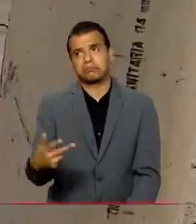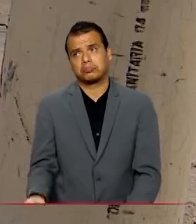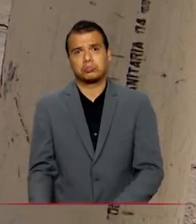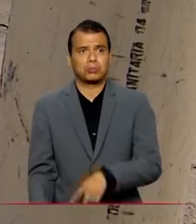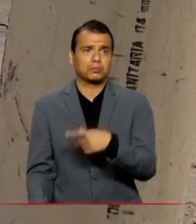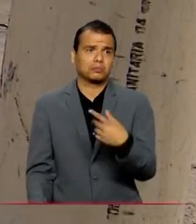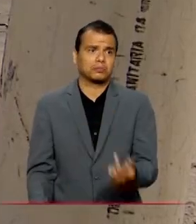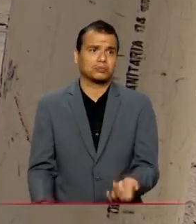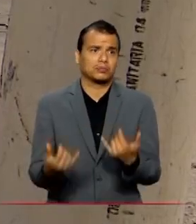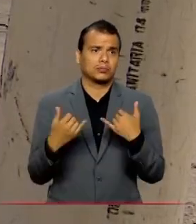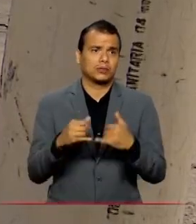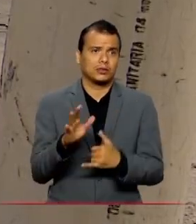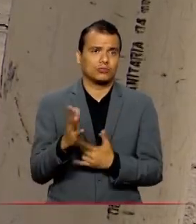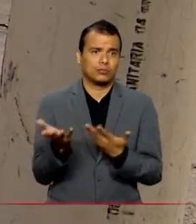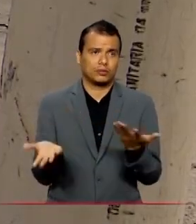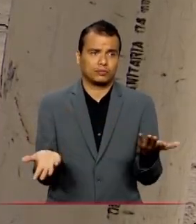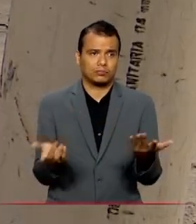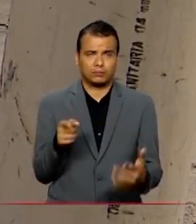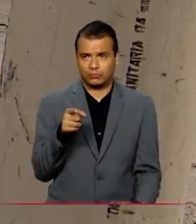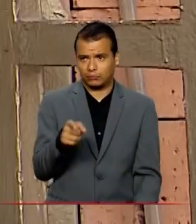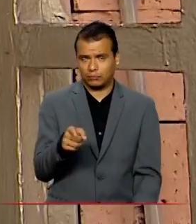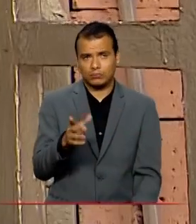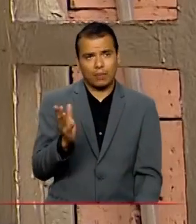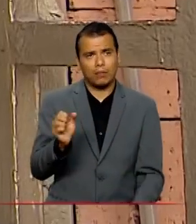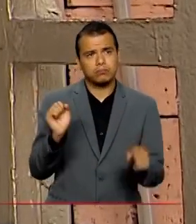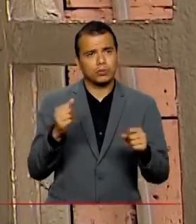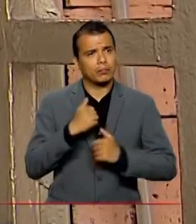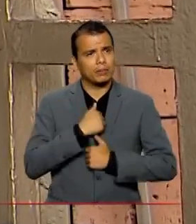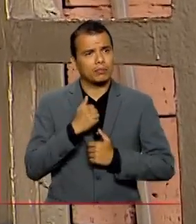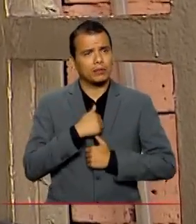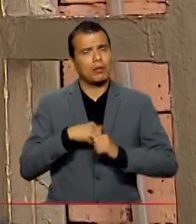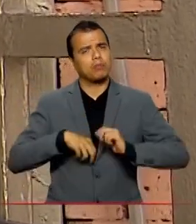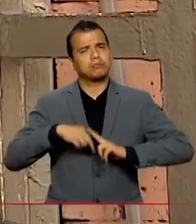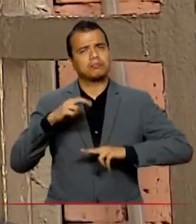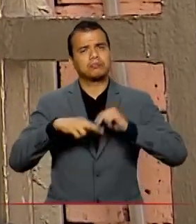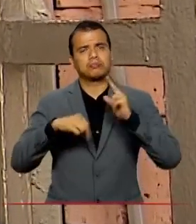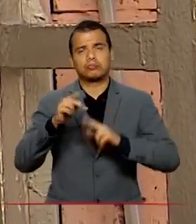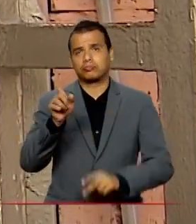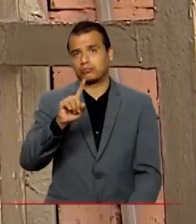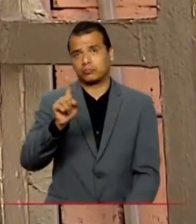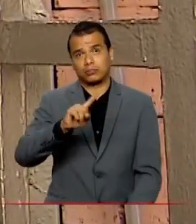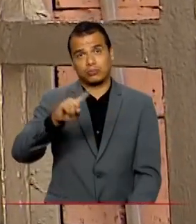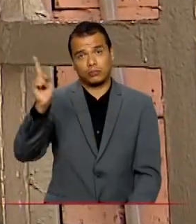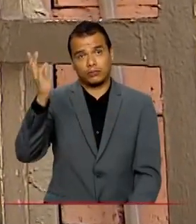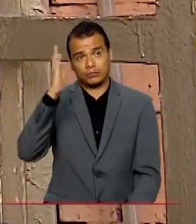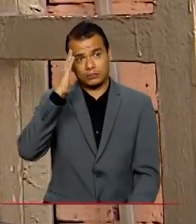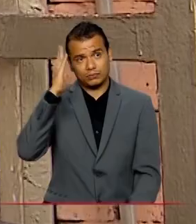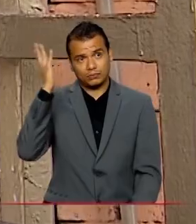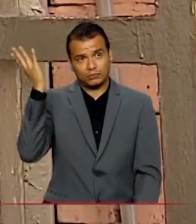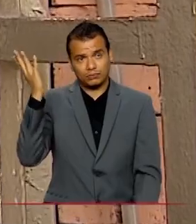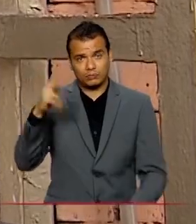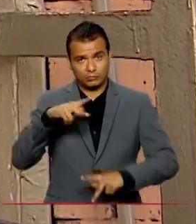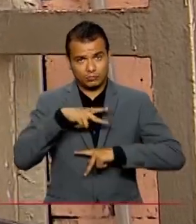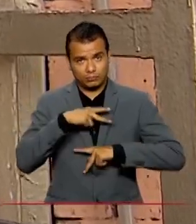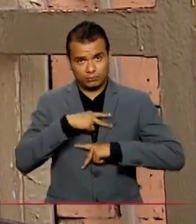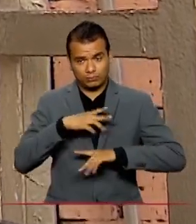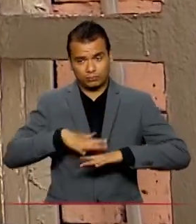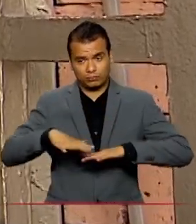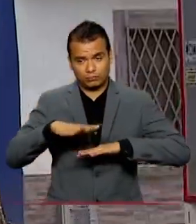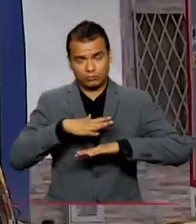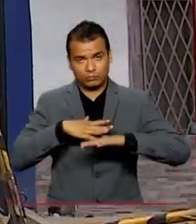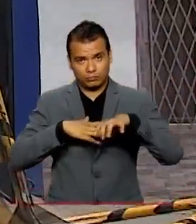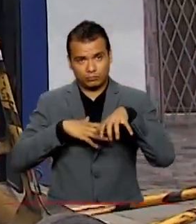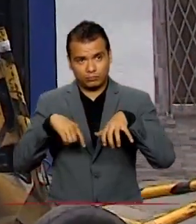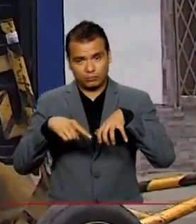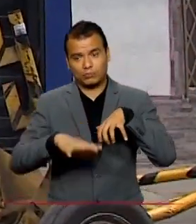Es que no es permitido, porque el andén es para público, pues. No es para, eso no es de uno, inclusive. De uno